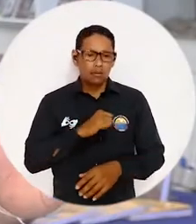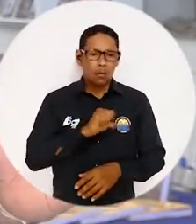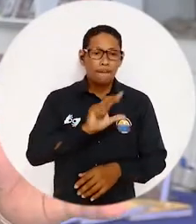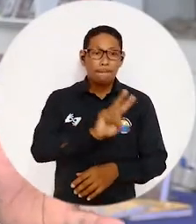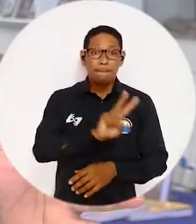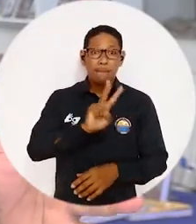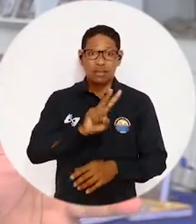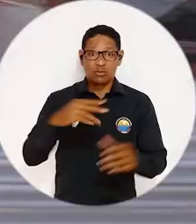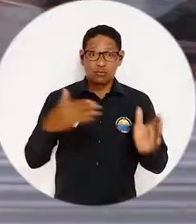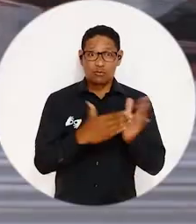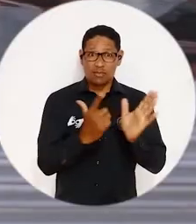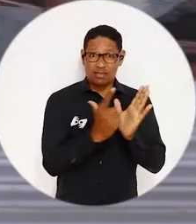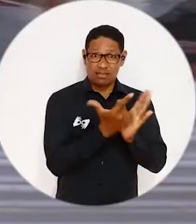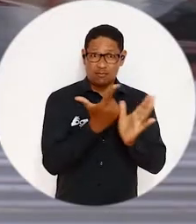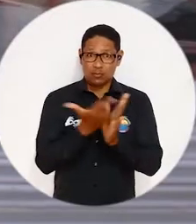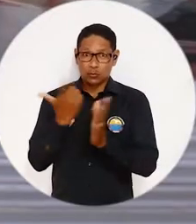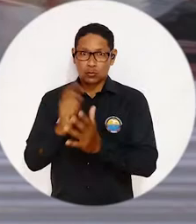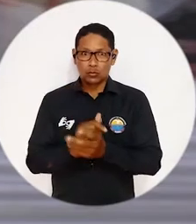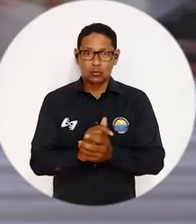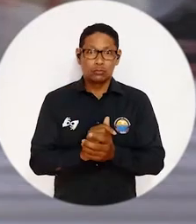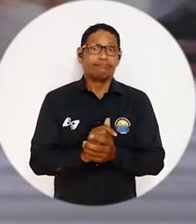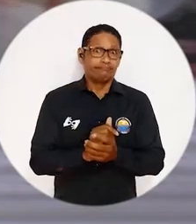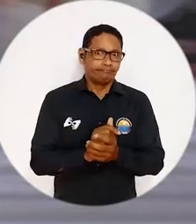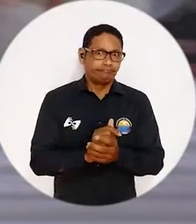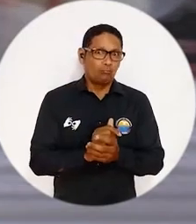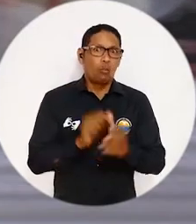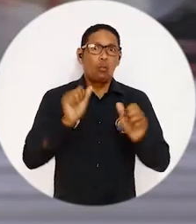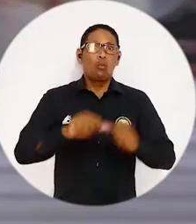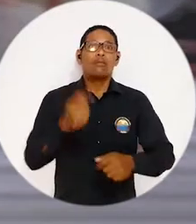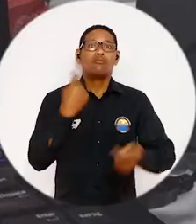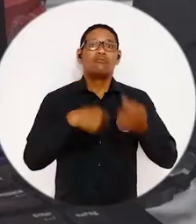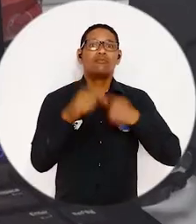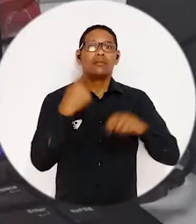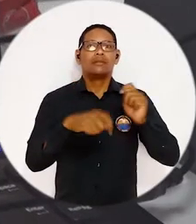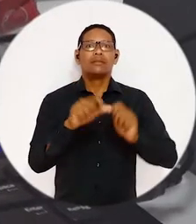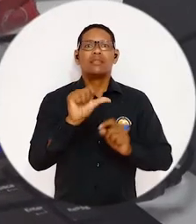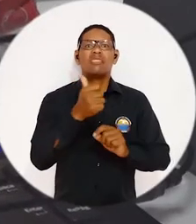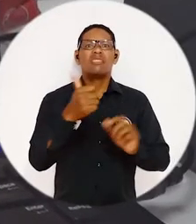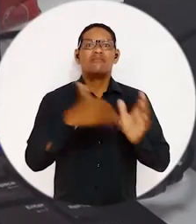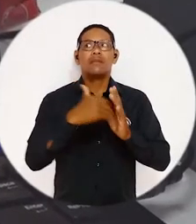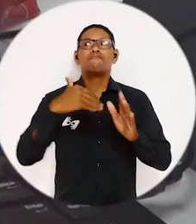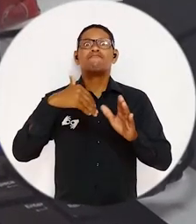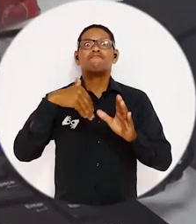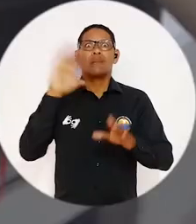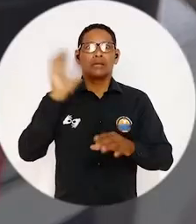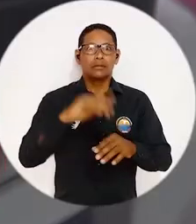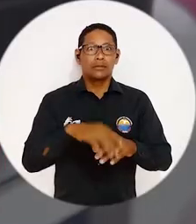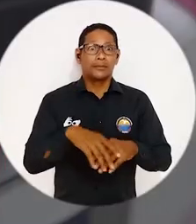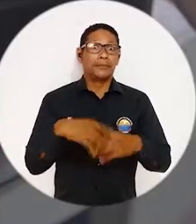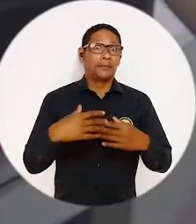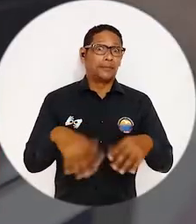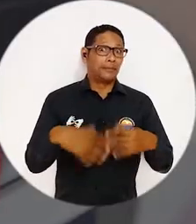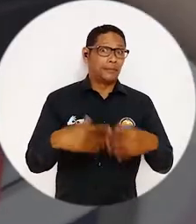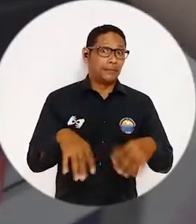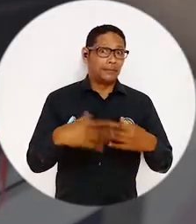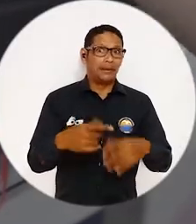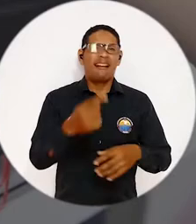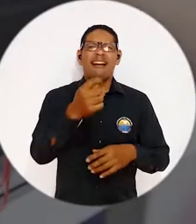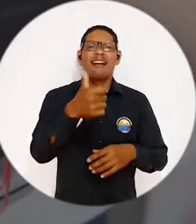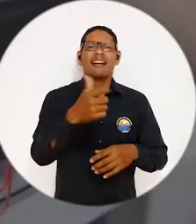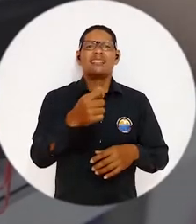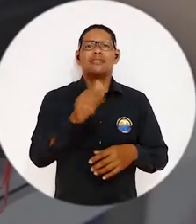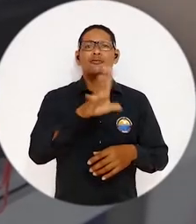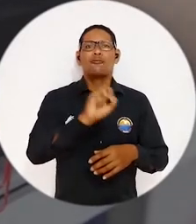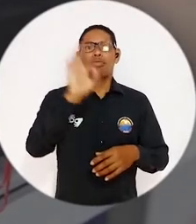había una muestra de 22.000 libros aproximadamente y se vendió más de 10.000, lo que da